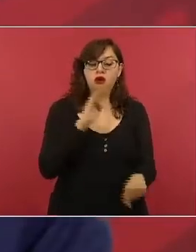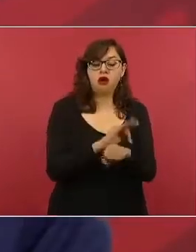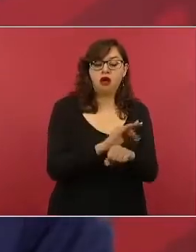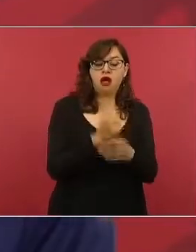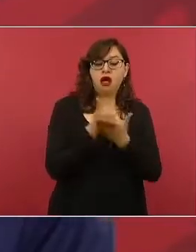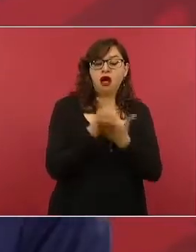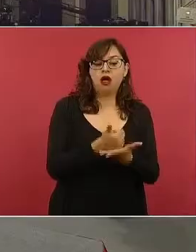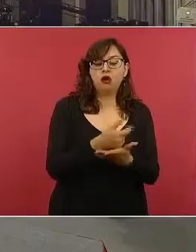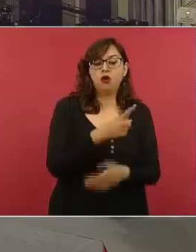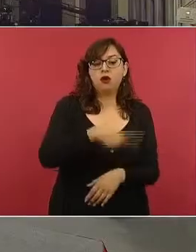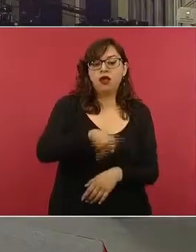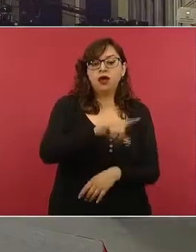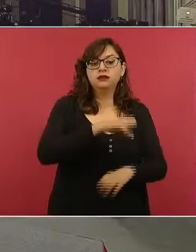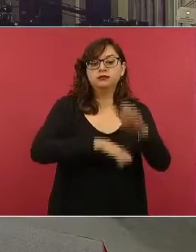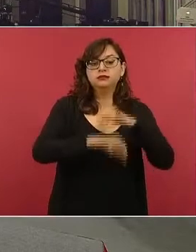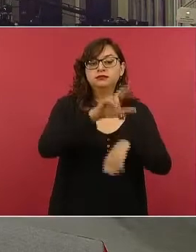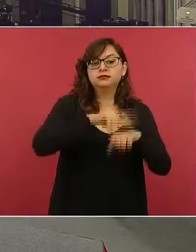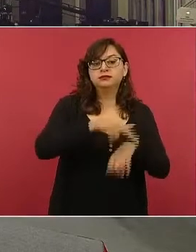patronales,